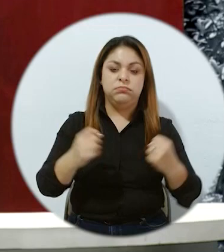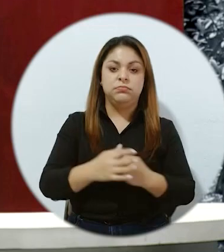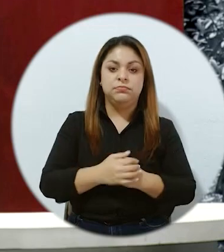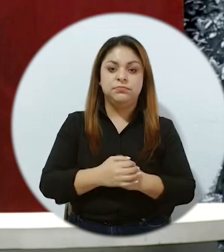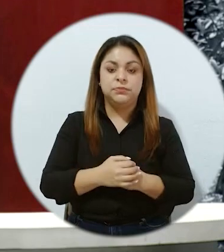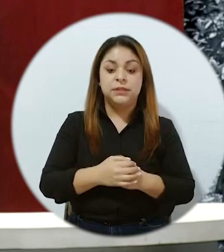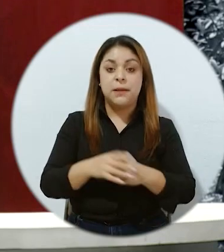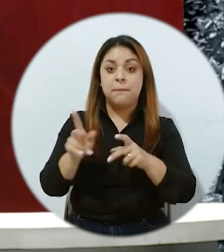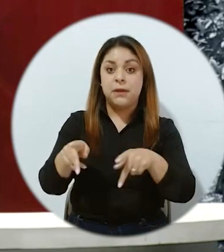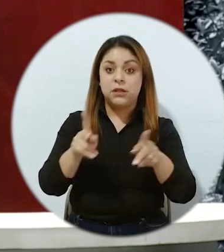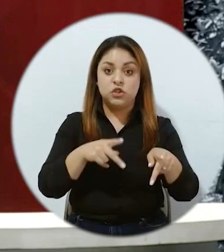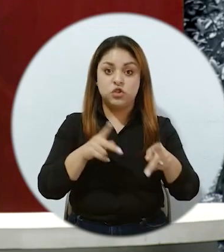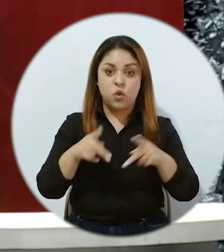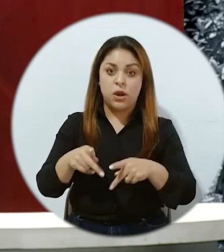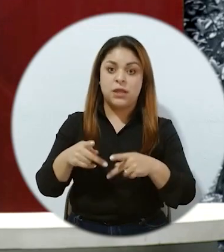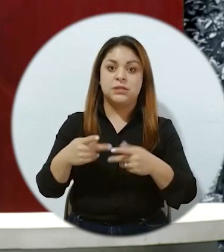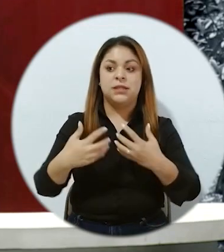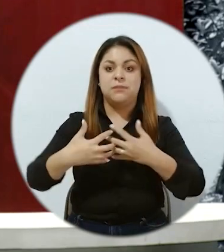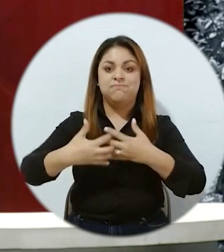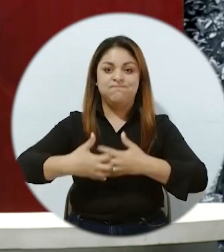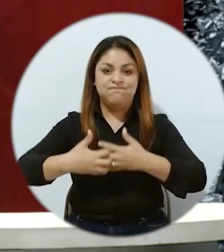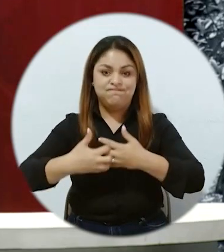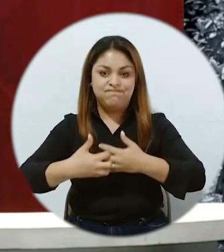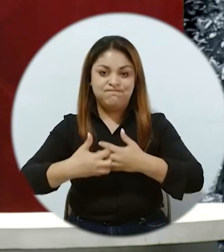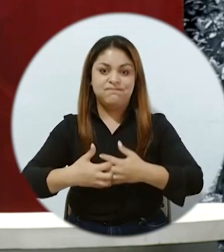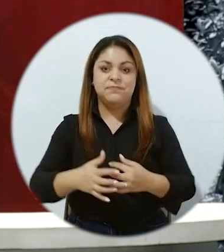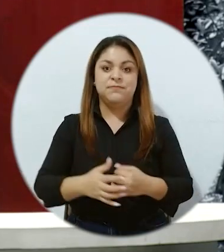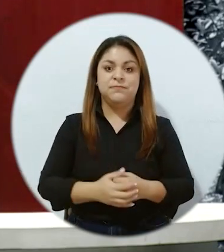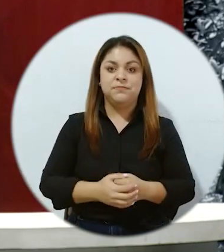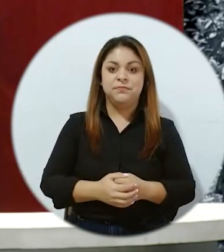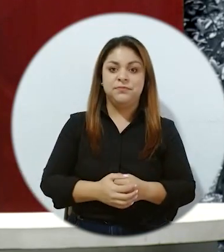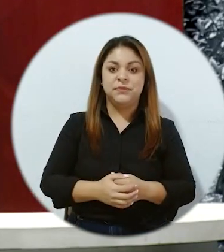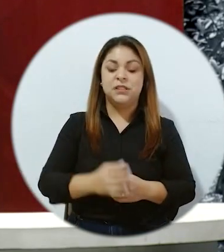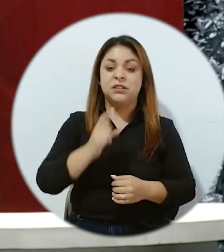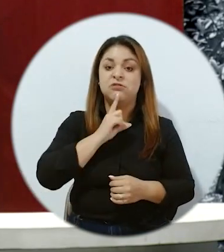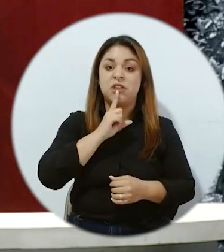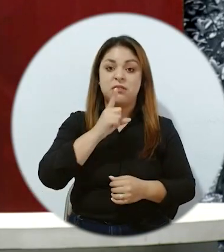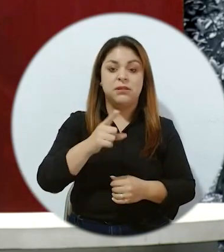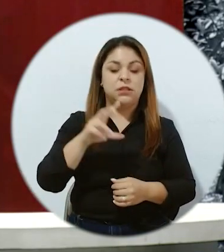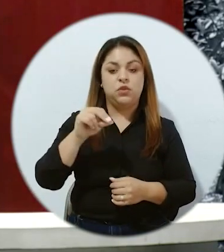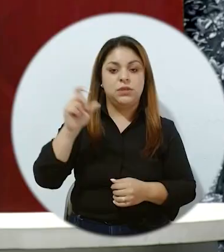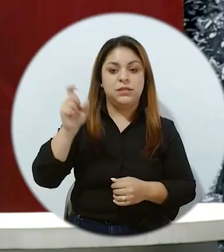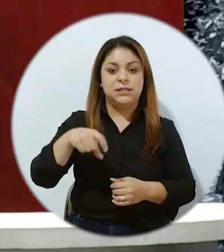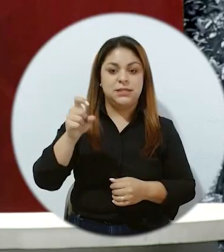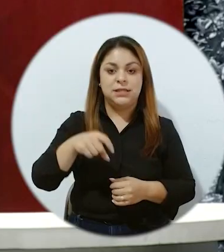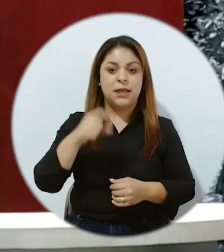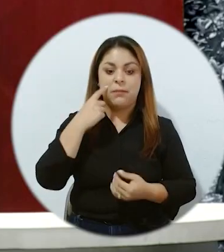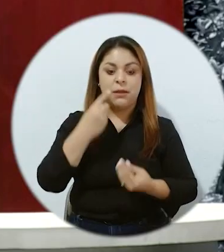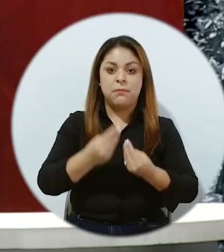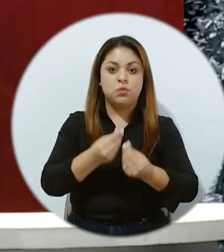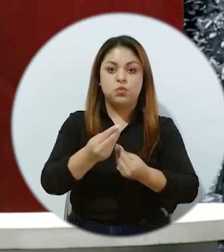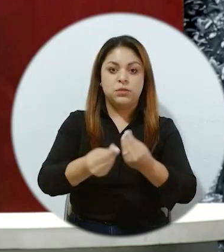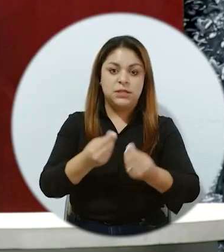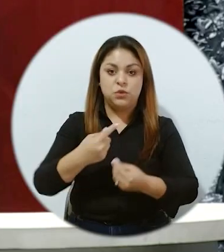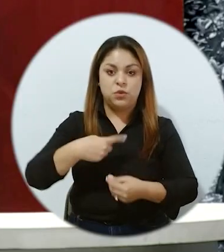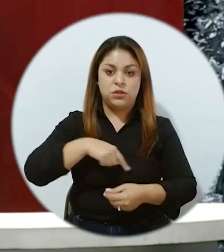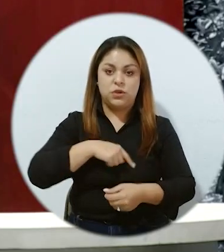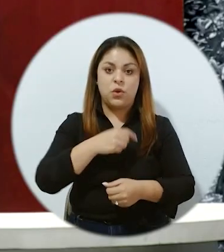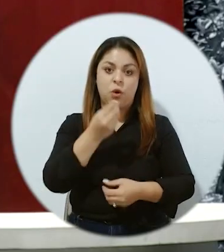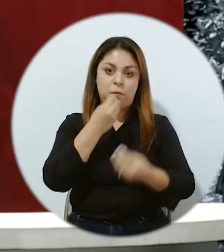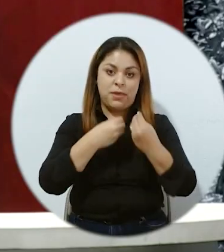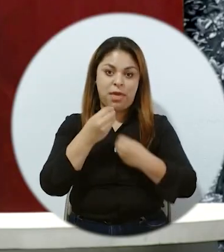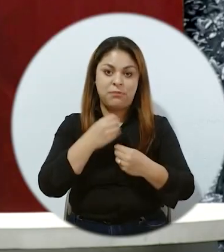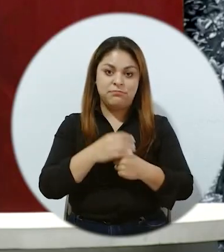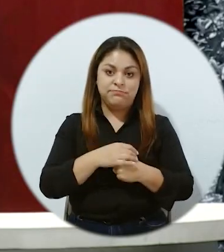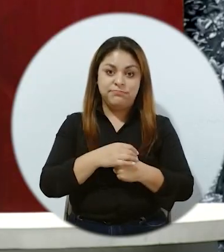de personas, de compañías, y que realmente no lo necesitamos para producir nuestros alimentos.